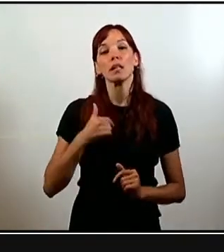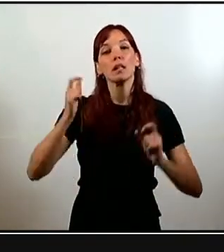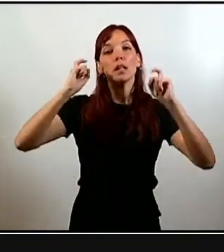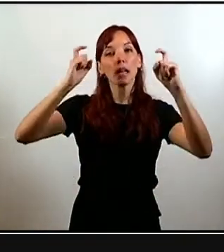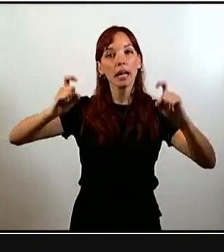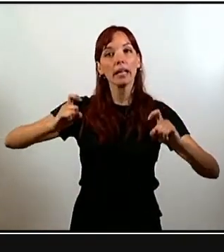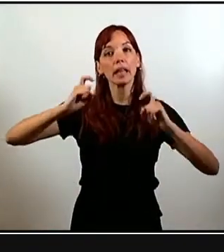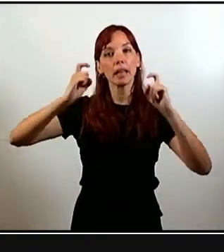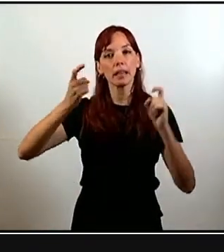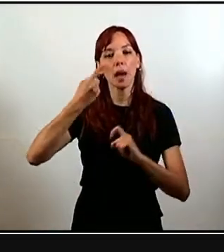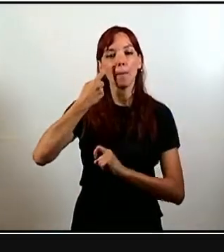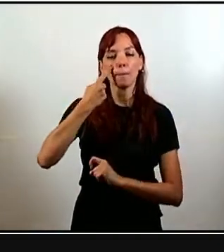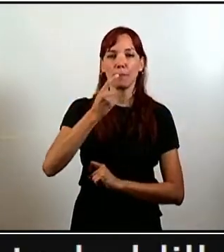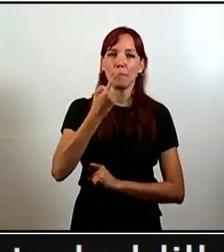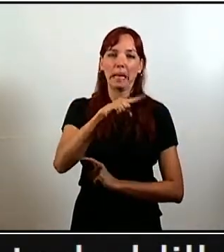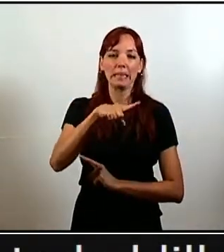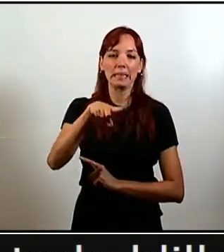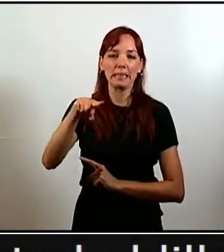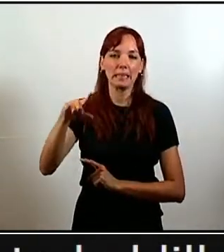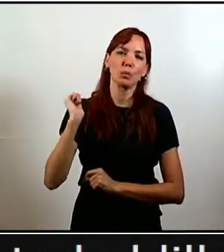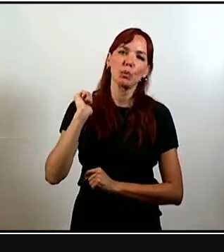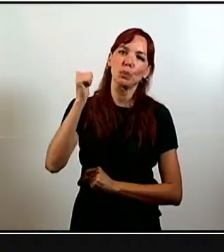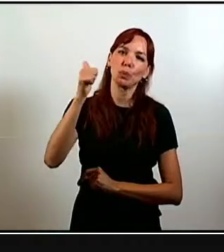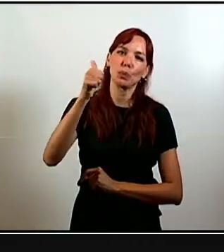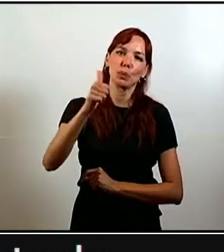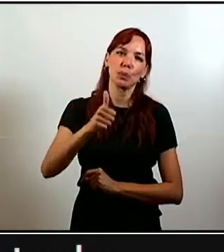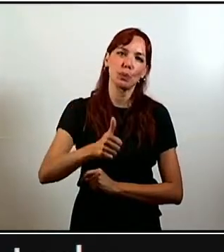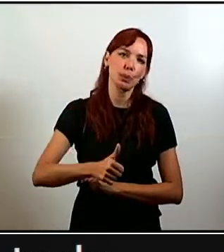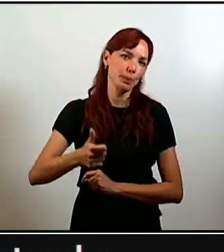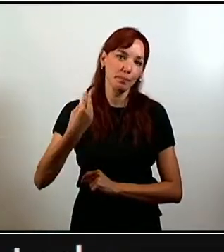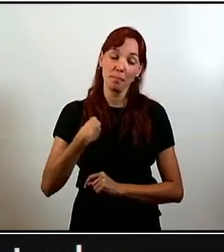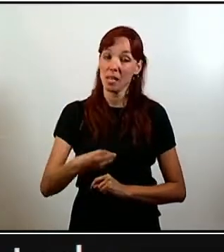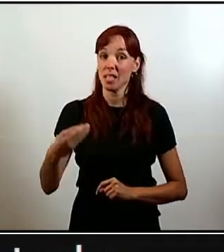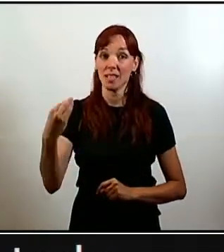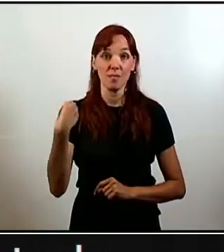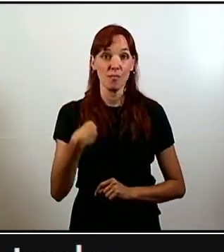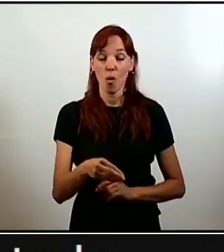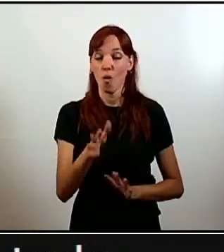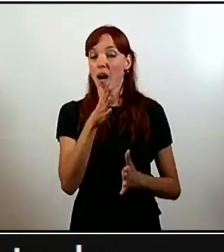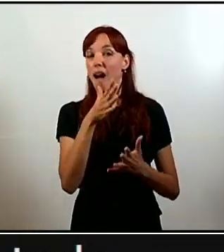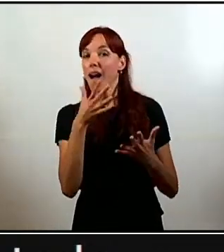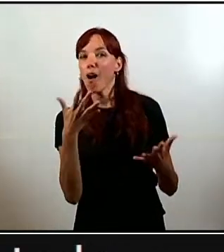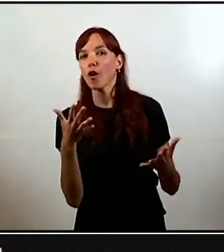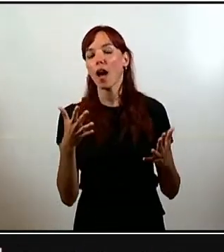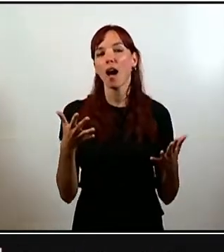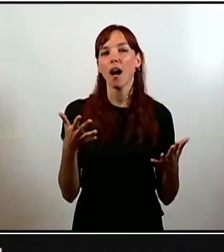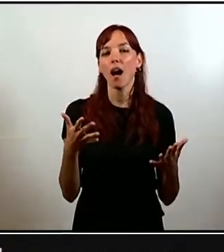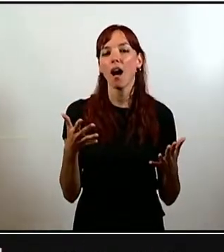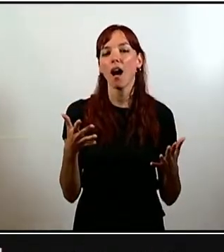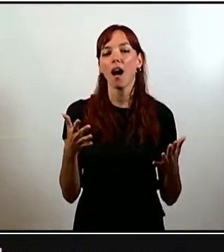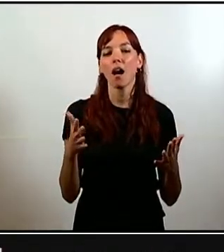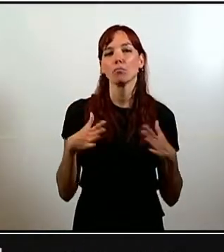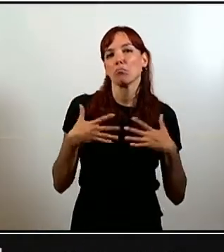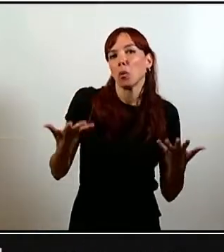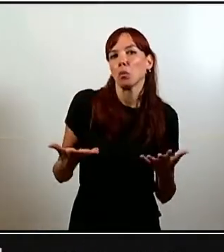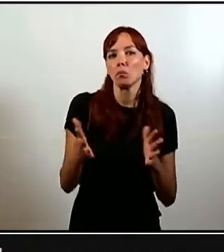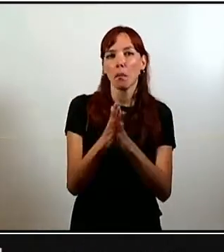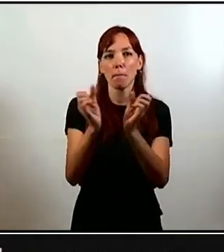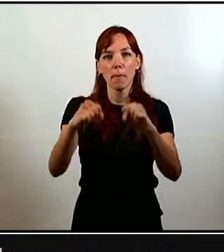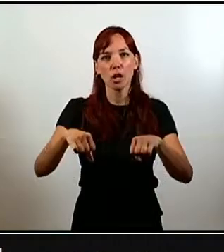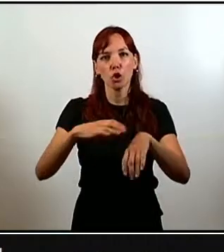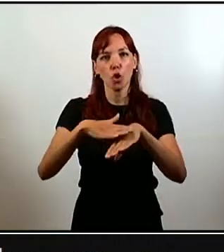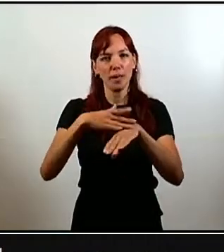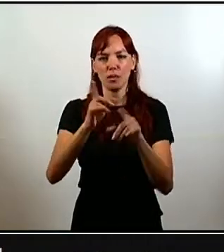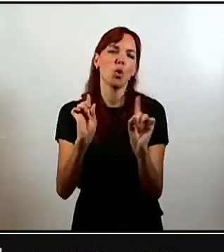que llevo muchos meses diciendo. Esto no es consecuencia de ningún pacto de gobierno. Esto es